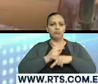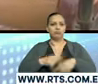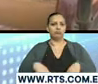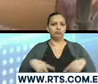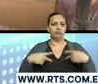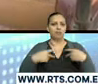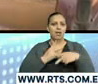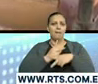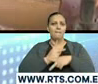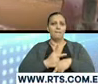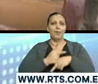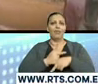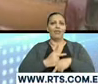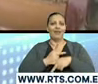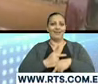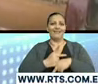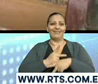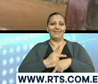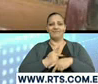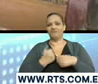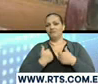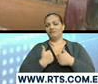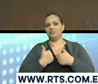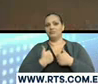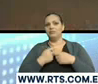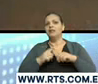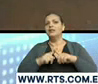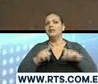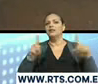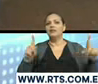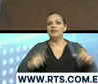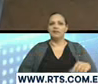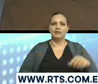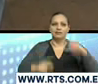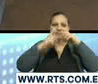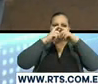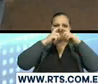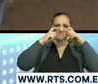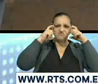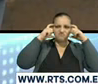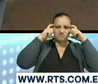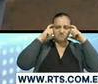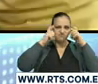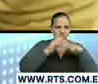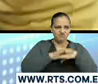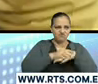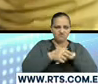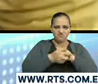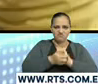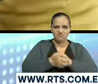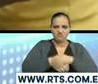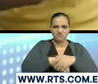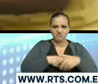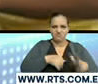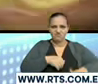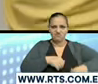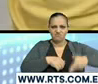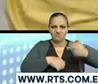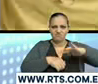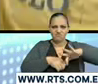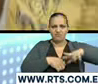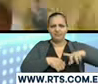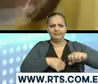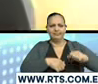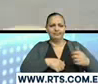una persona? Por Dios, eso ya no es tener corazón. No es bueno que le robes ni una vez, peor que le